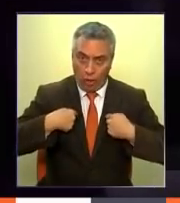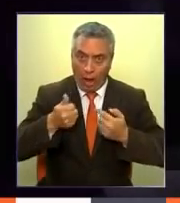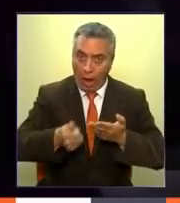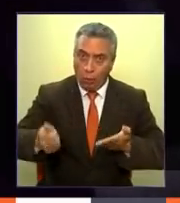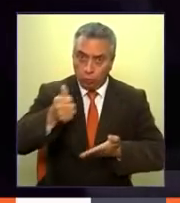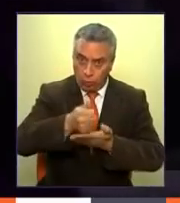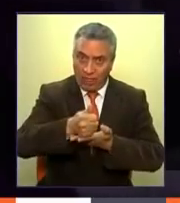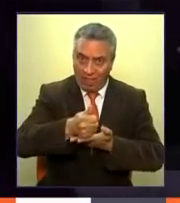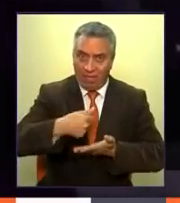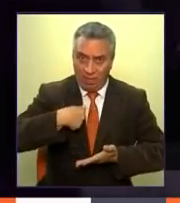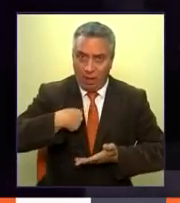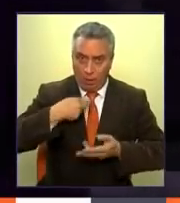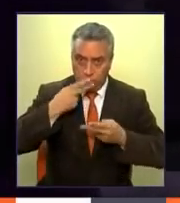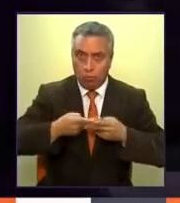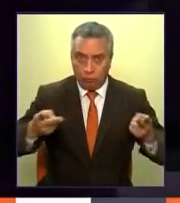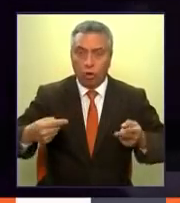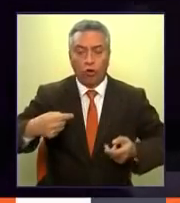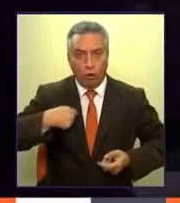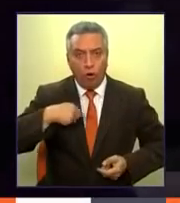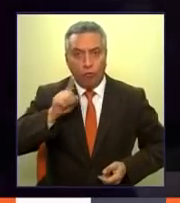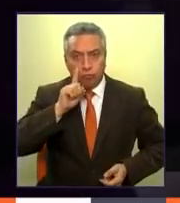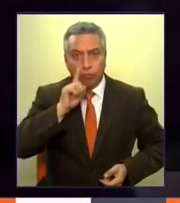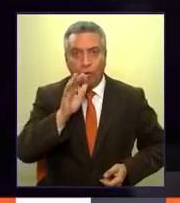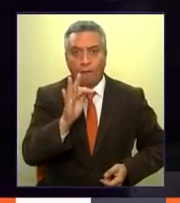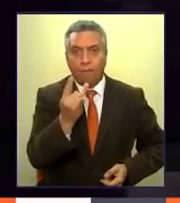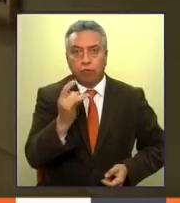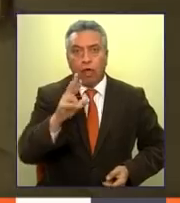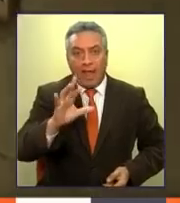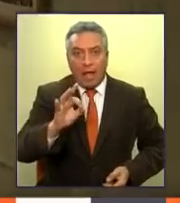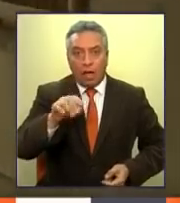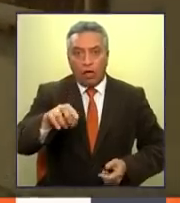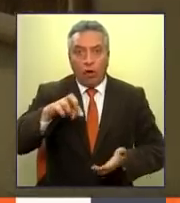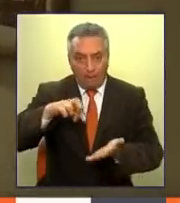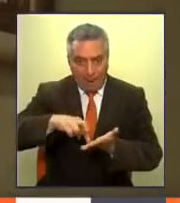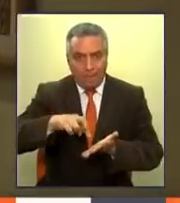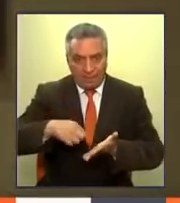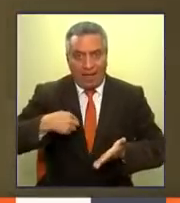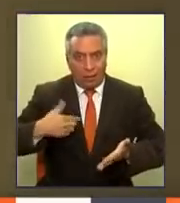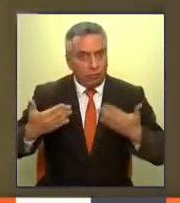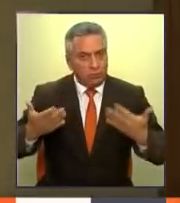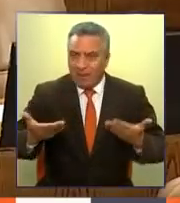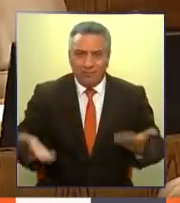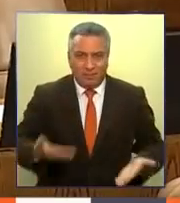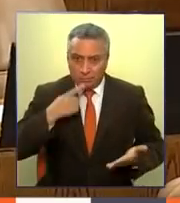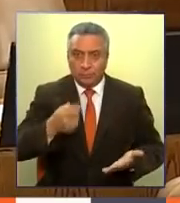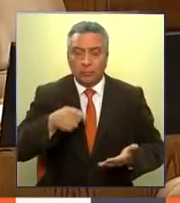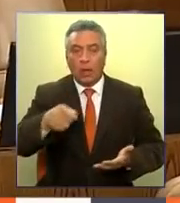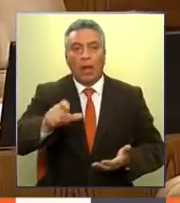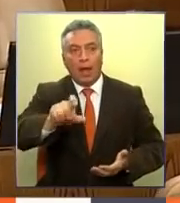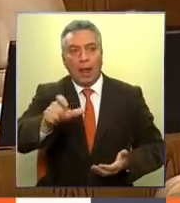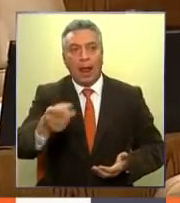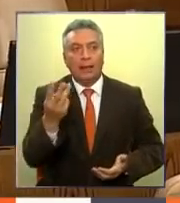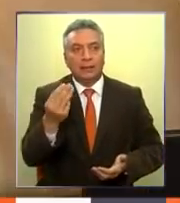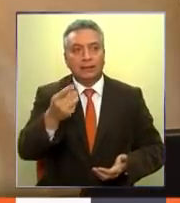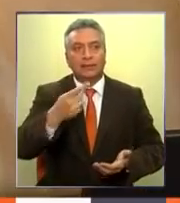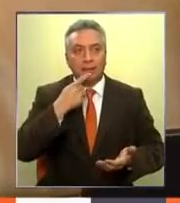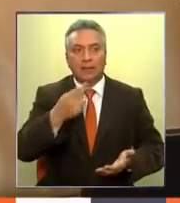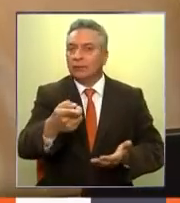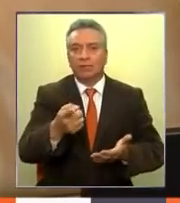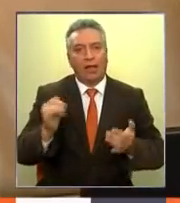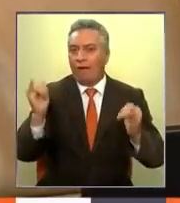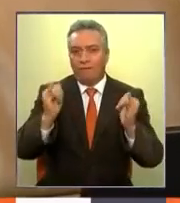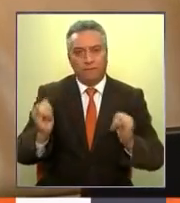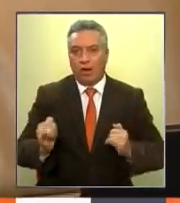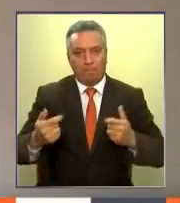En consecuencia, yo tengo un fuero parlamentario, sabe que estoy cansado de decirlo en todos lados. En conversación con Tele3, el parlamentario cuestionó la forma en que